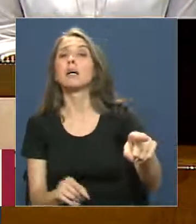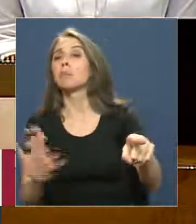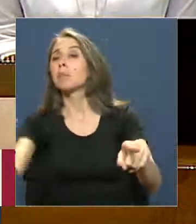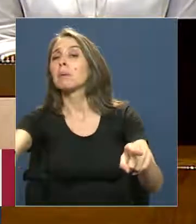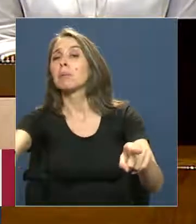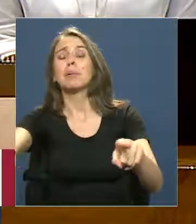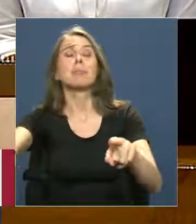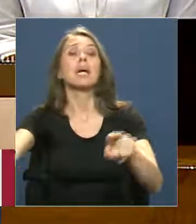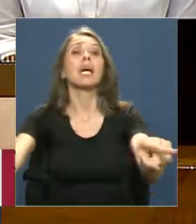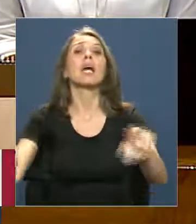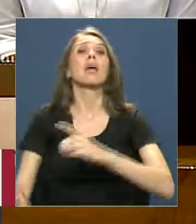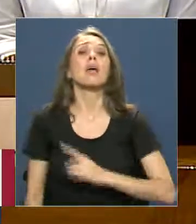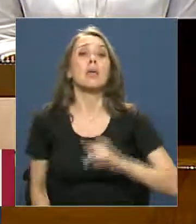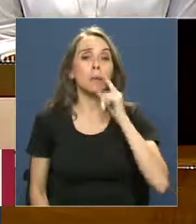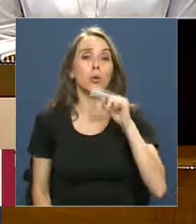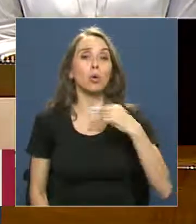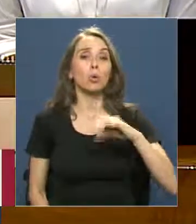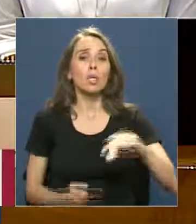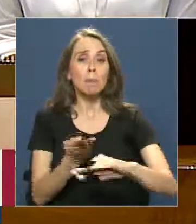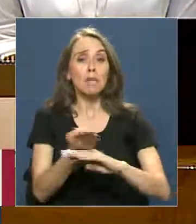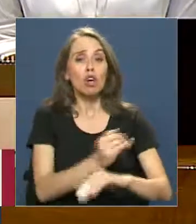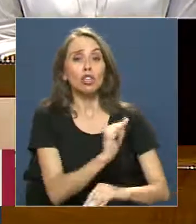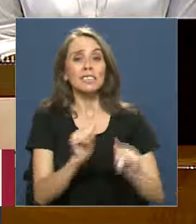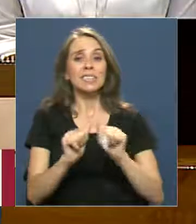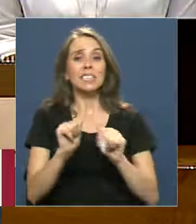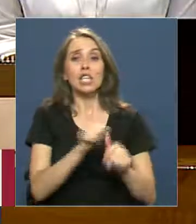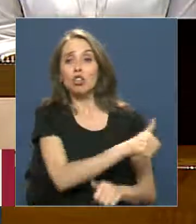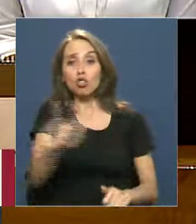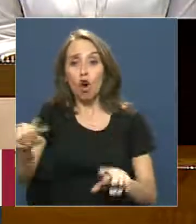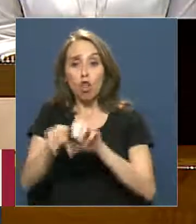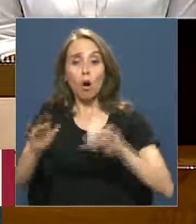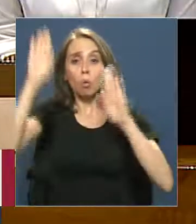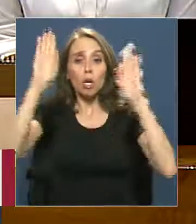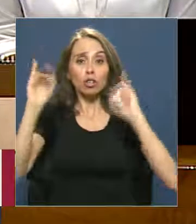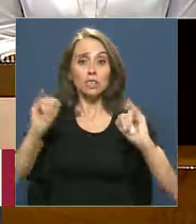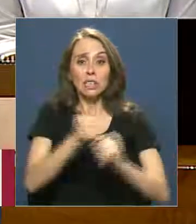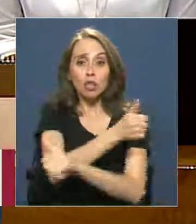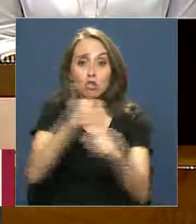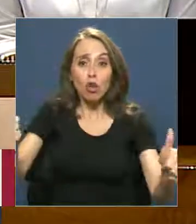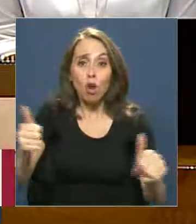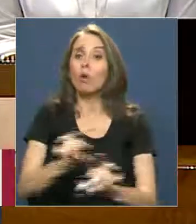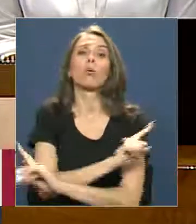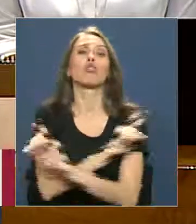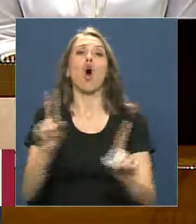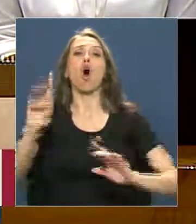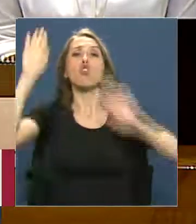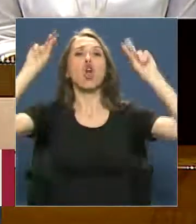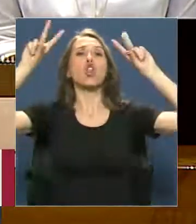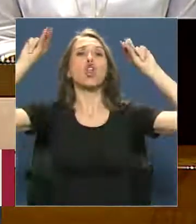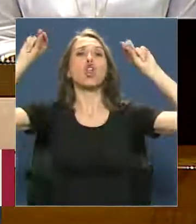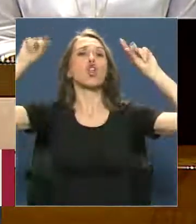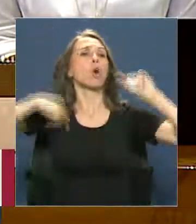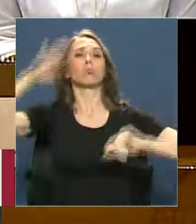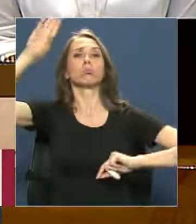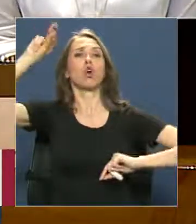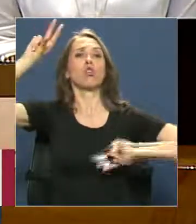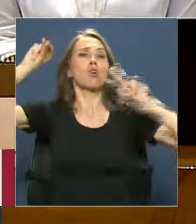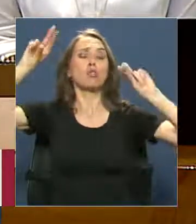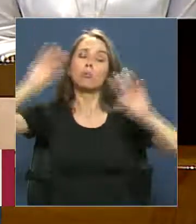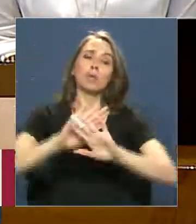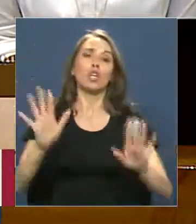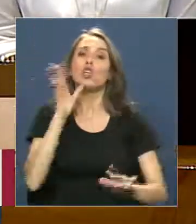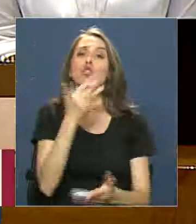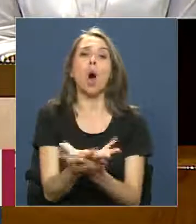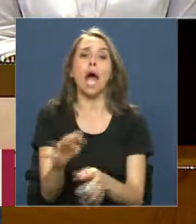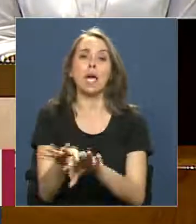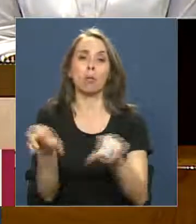Perdón, el diputado Núñez pidió unanimidad. ¿Hay unanimidad? No hay unanimidad. Muy bien. Resuelto.